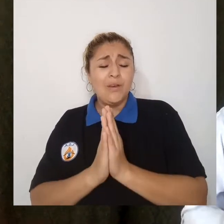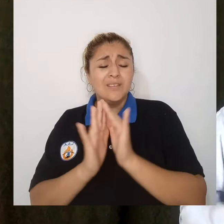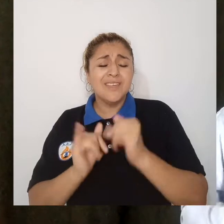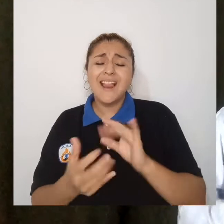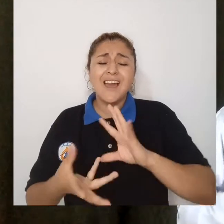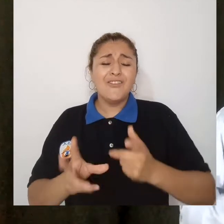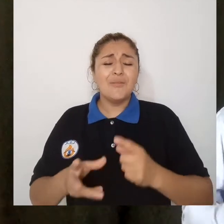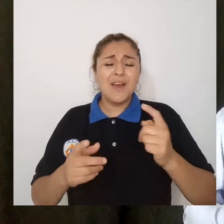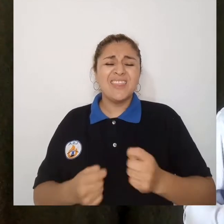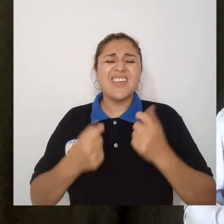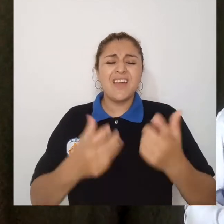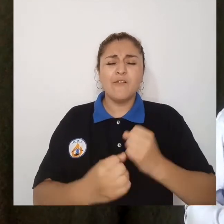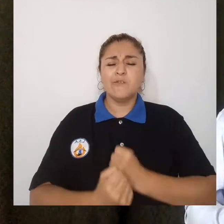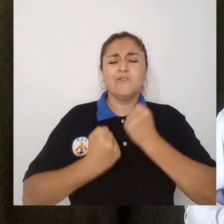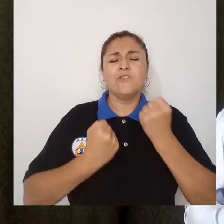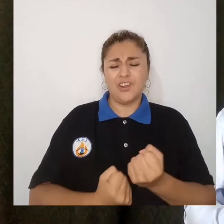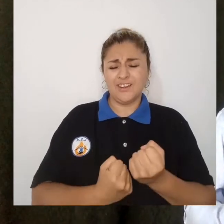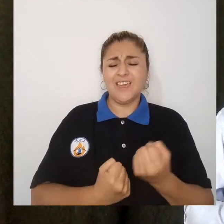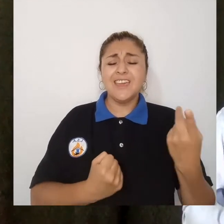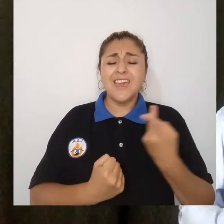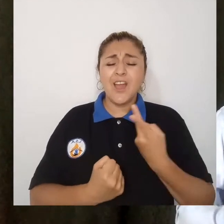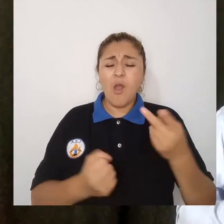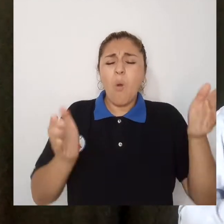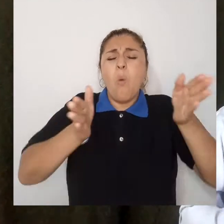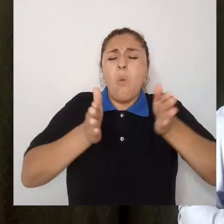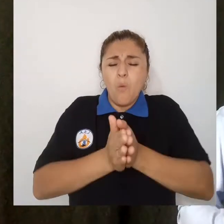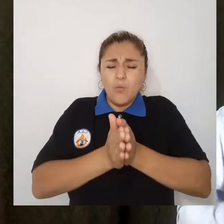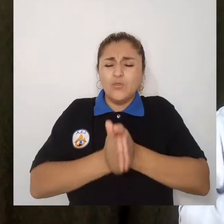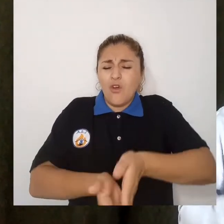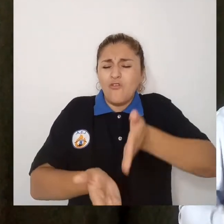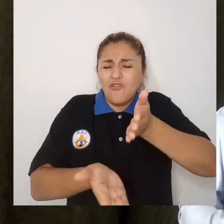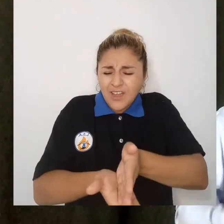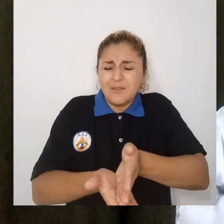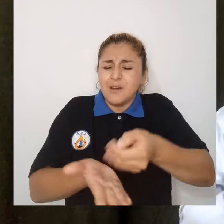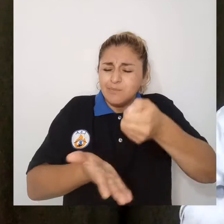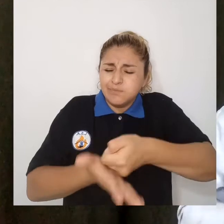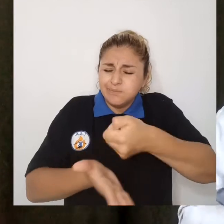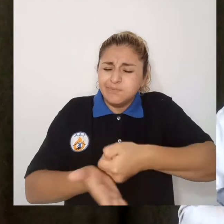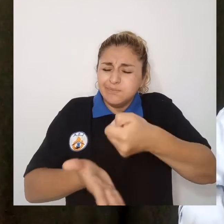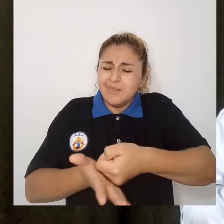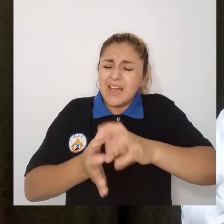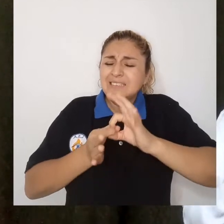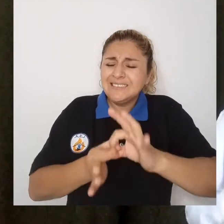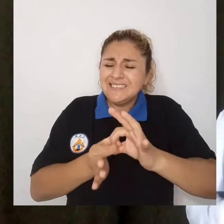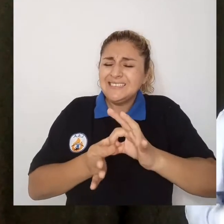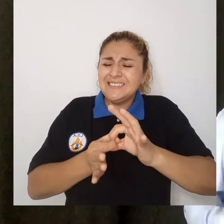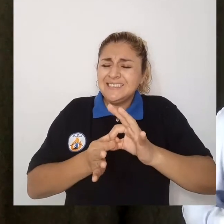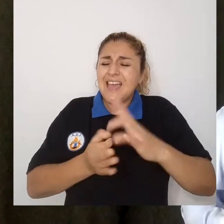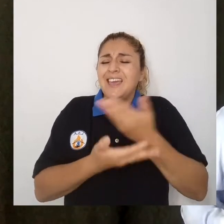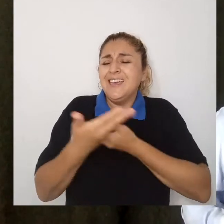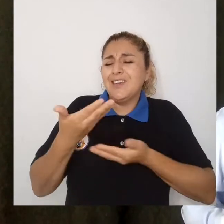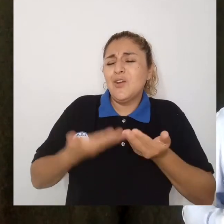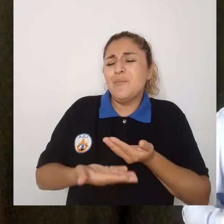y poder afirmar nos en la doctrina en tus enseñanzas en la fe en la comunión en el party miento